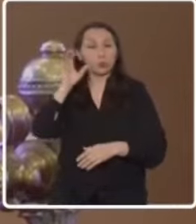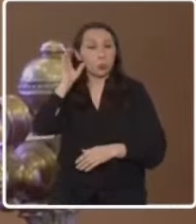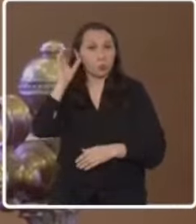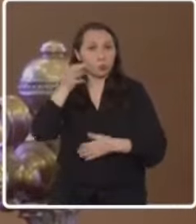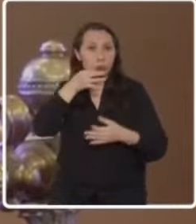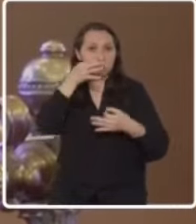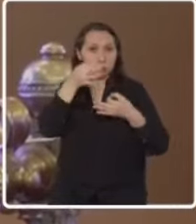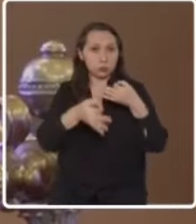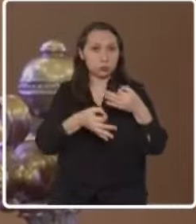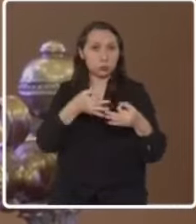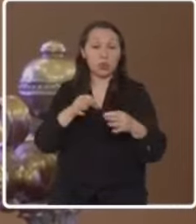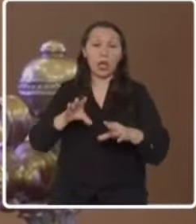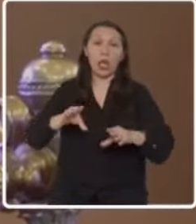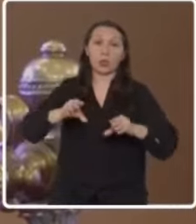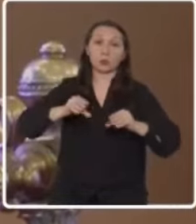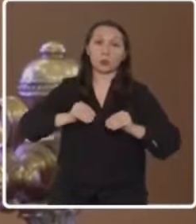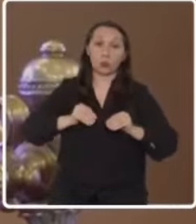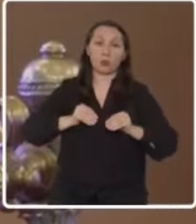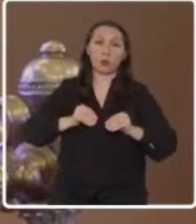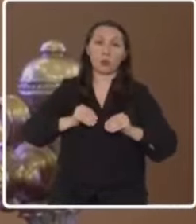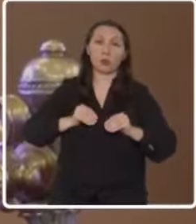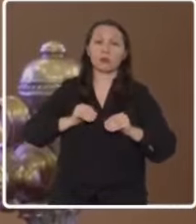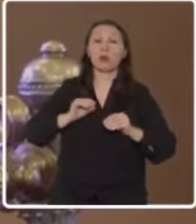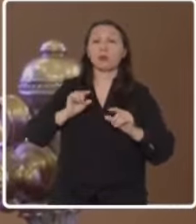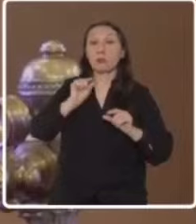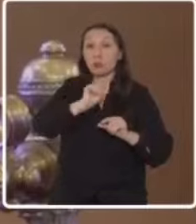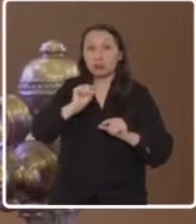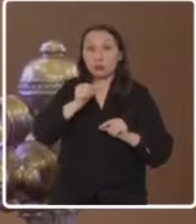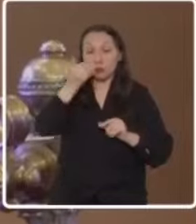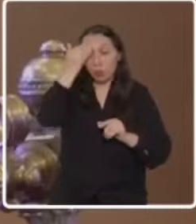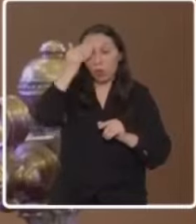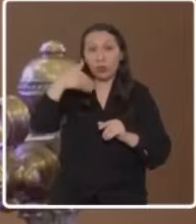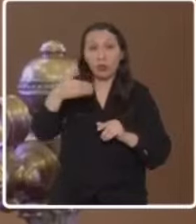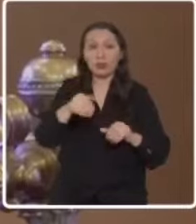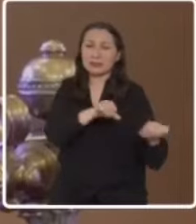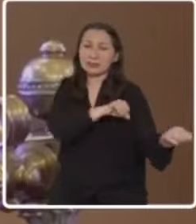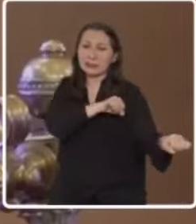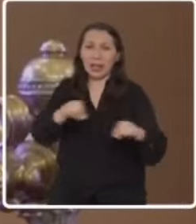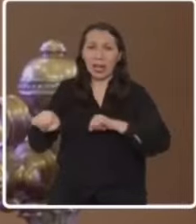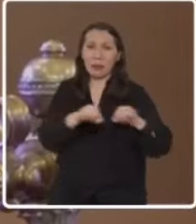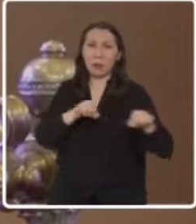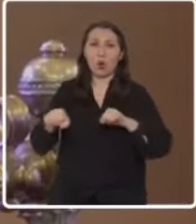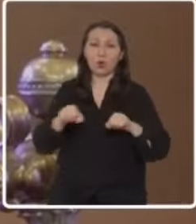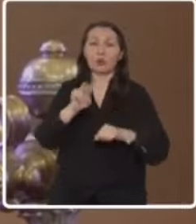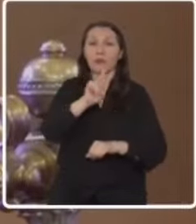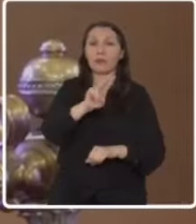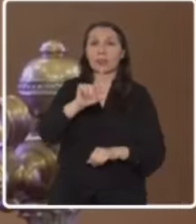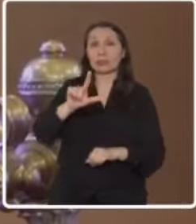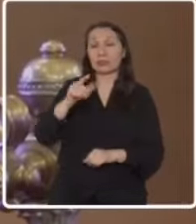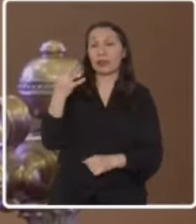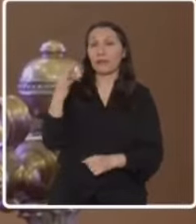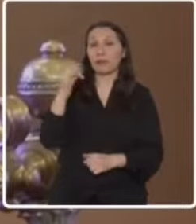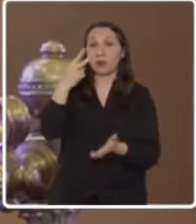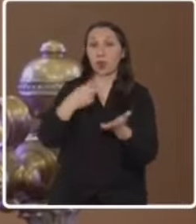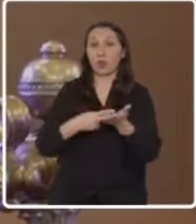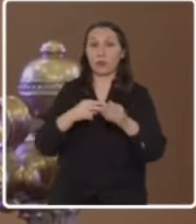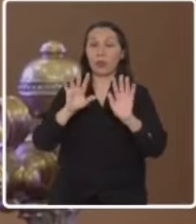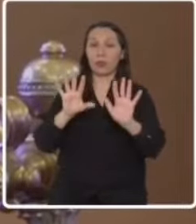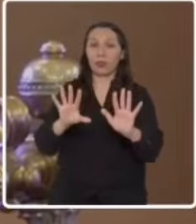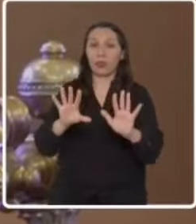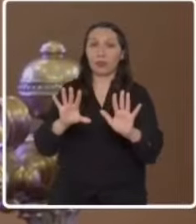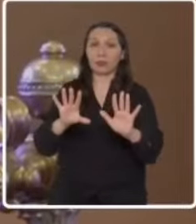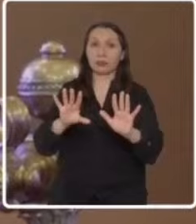escuchado. Asumió pocos días después del terremoto del 27 de febrero del